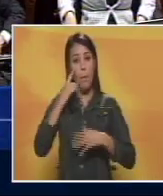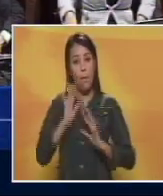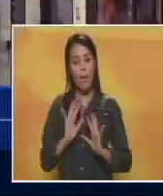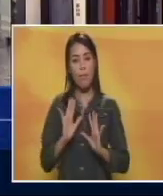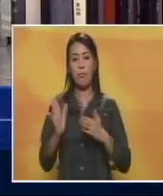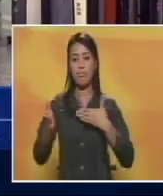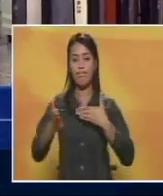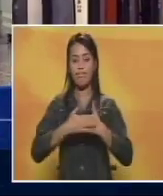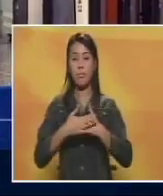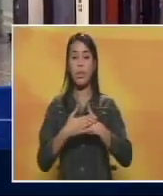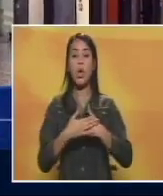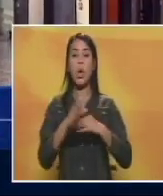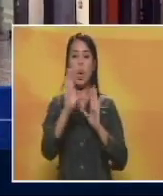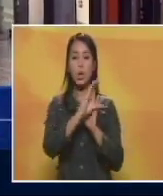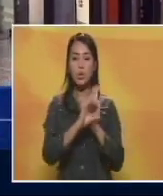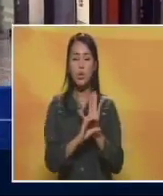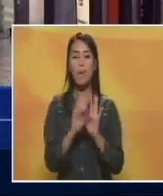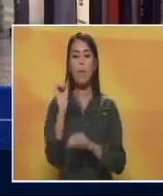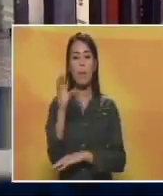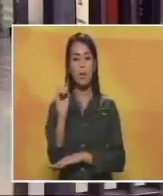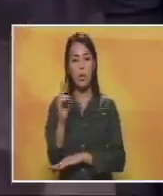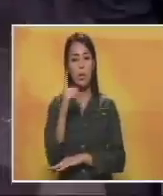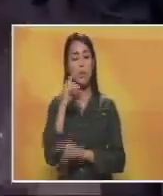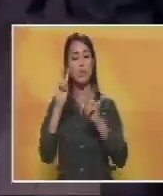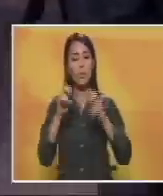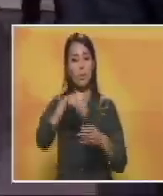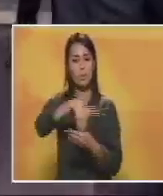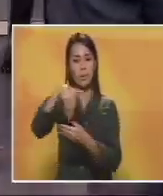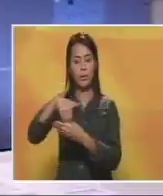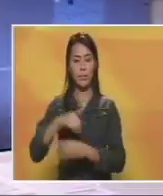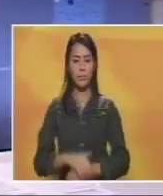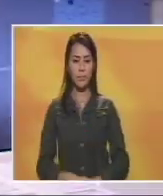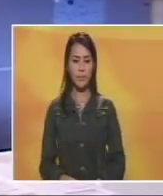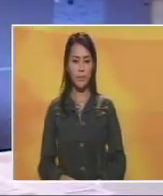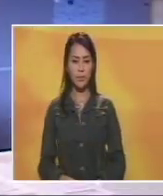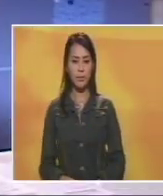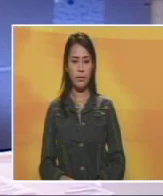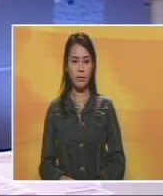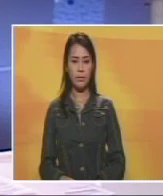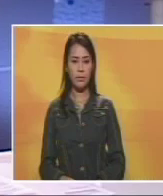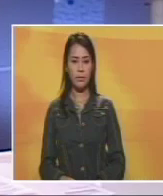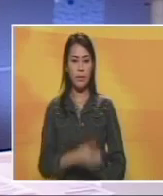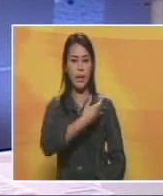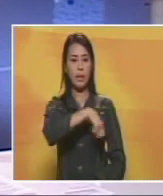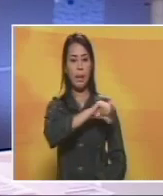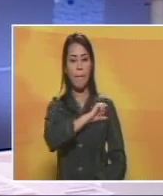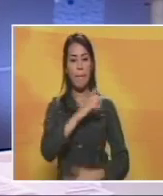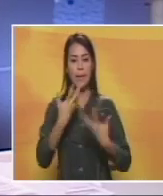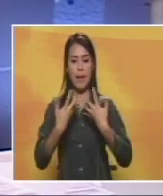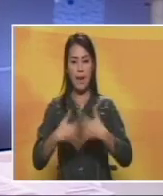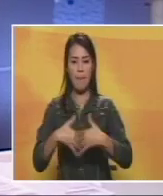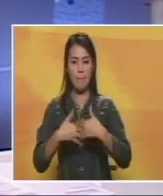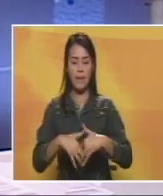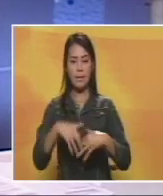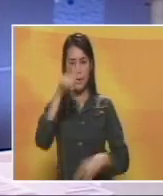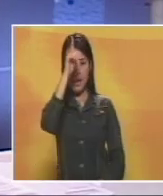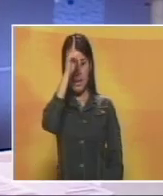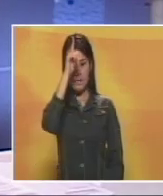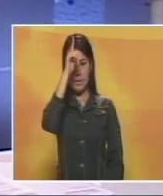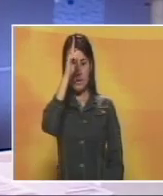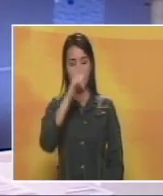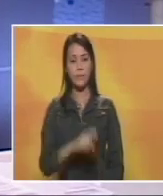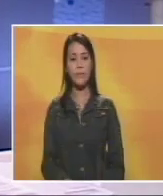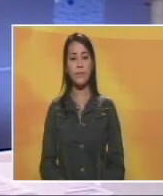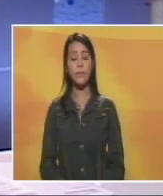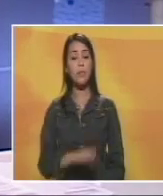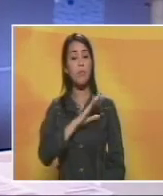el cierre constitucional del Congreso y unas nuevas elecciones. En España, la empresa alemana Pazclown,